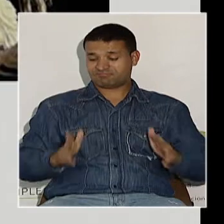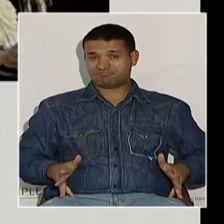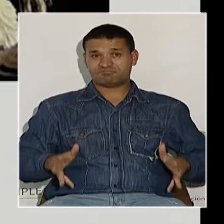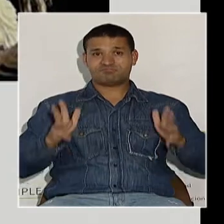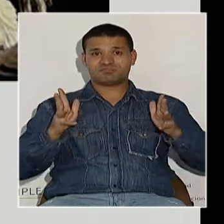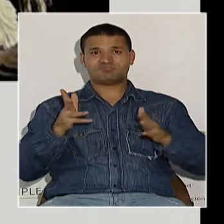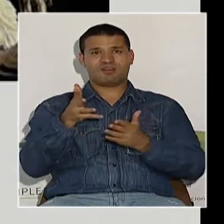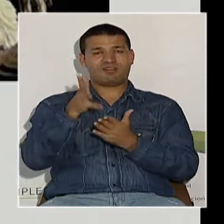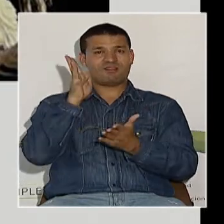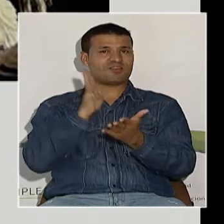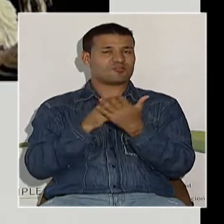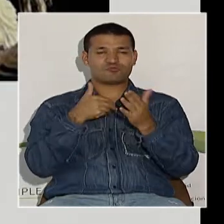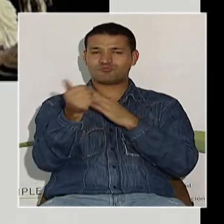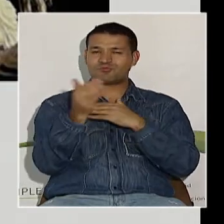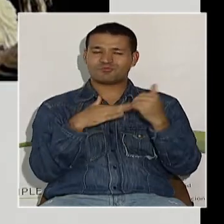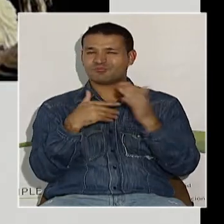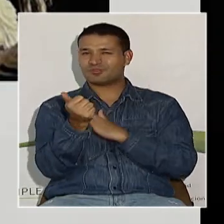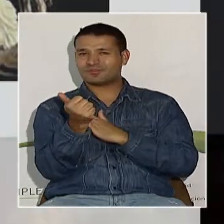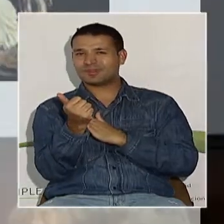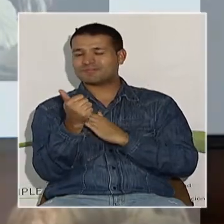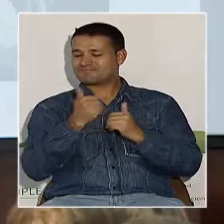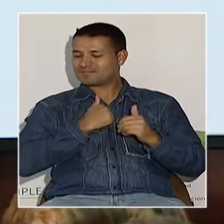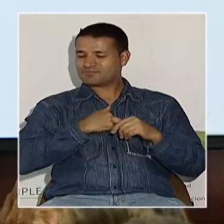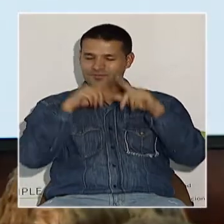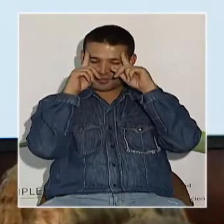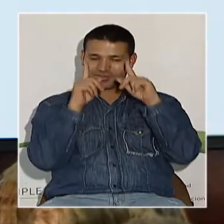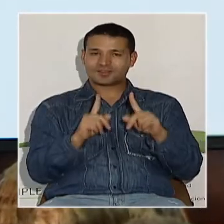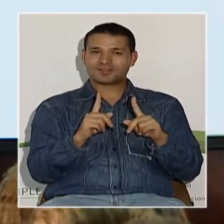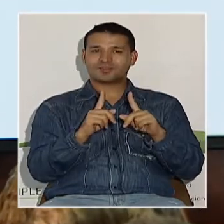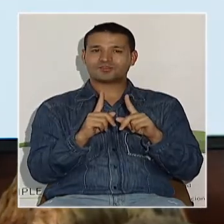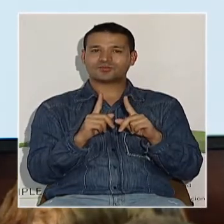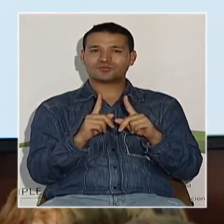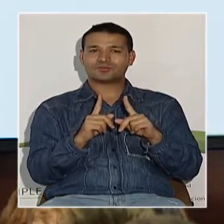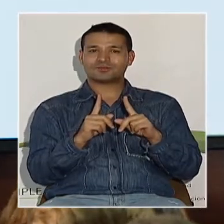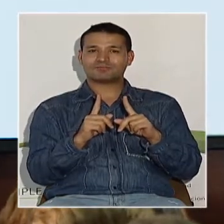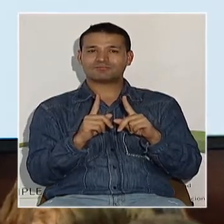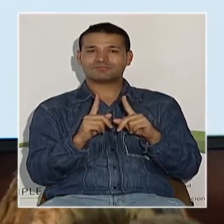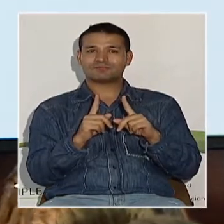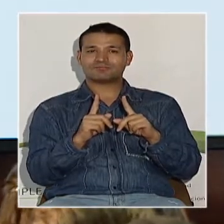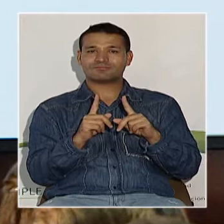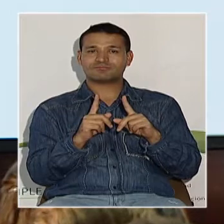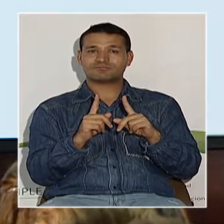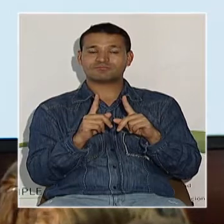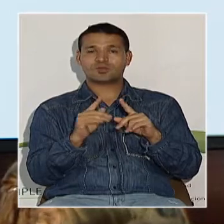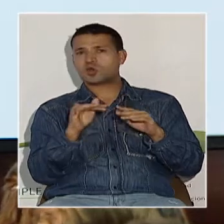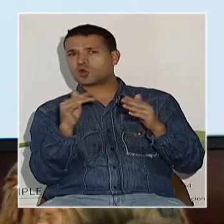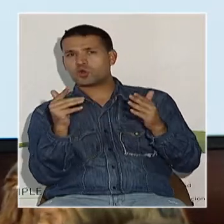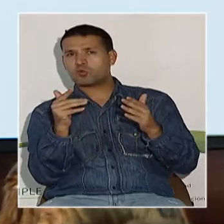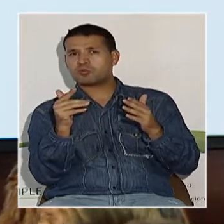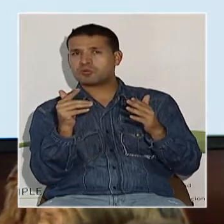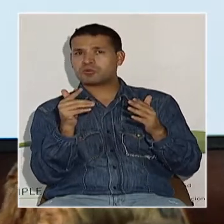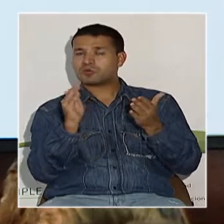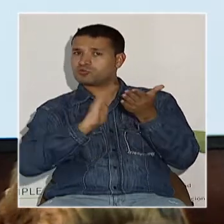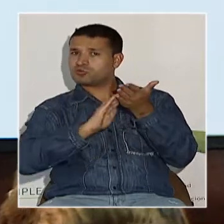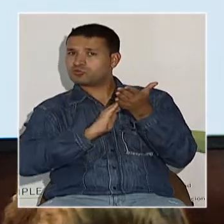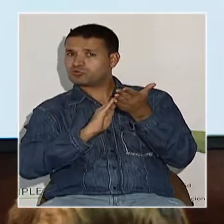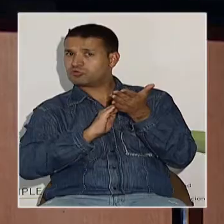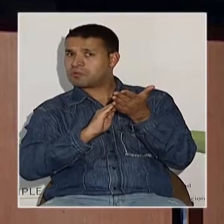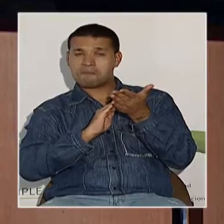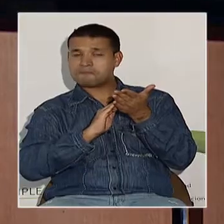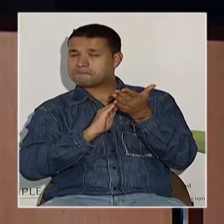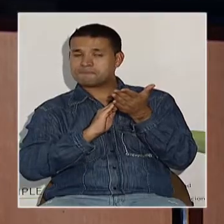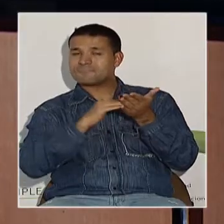algo. ¿Y cómo hacerlo? Entonces ahí viene la decepción en esta charla. No les voy a decir cómo. Todo lo